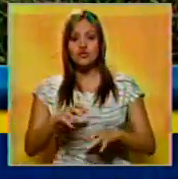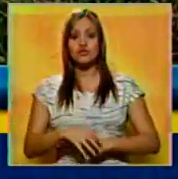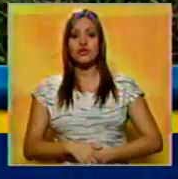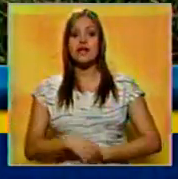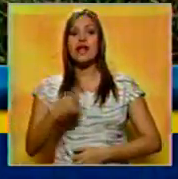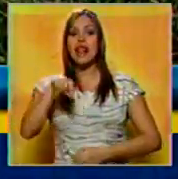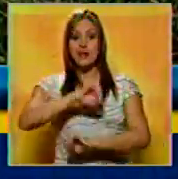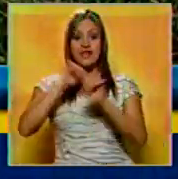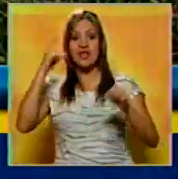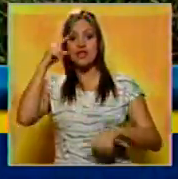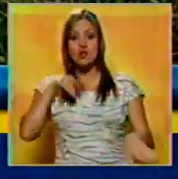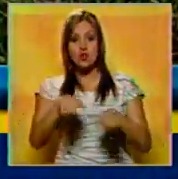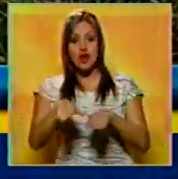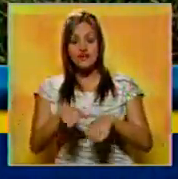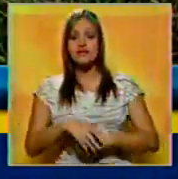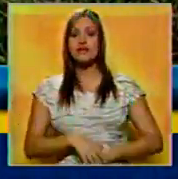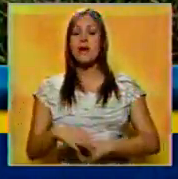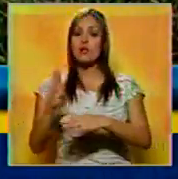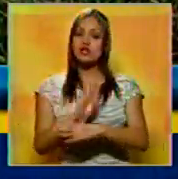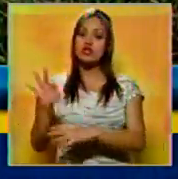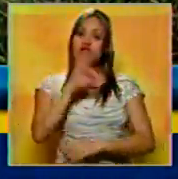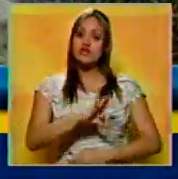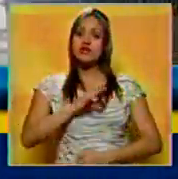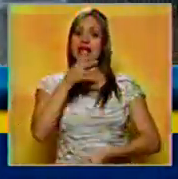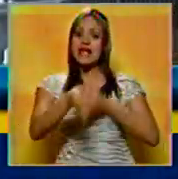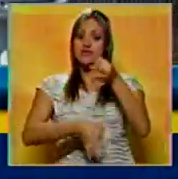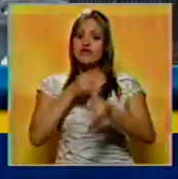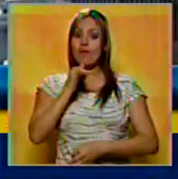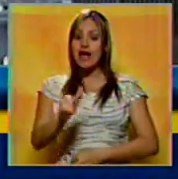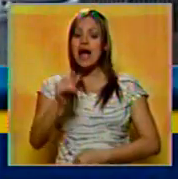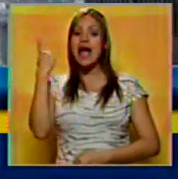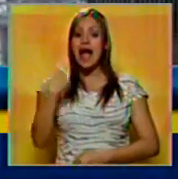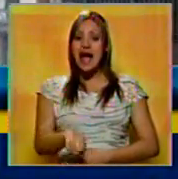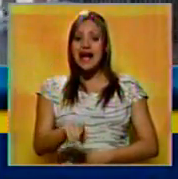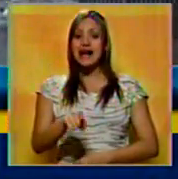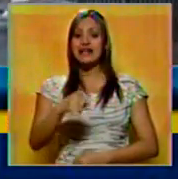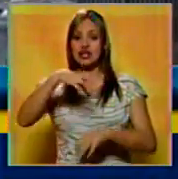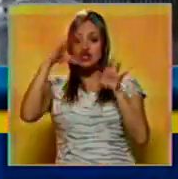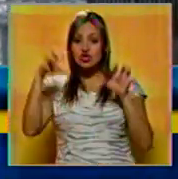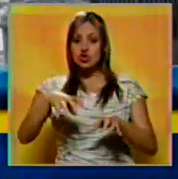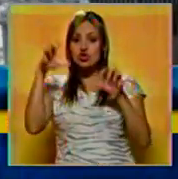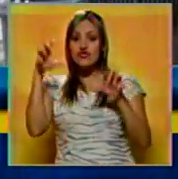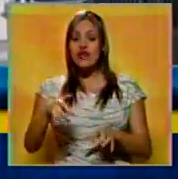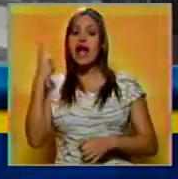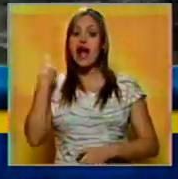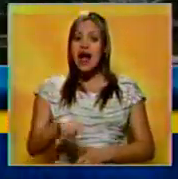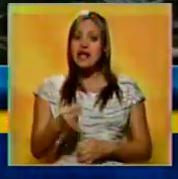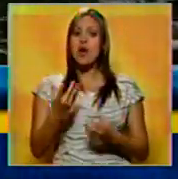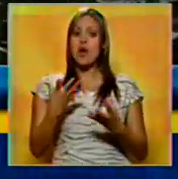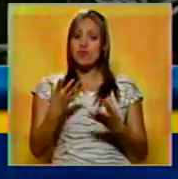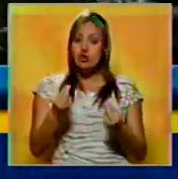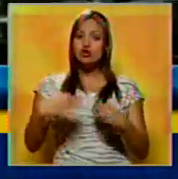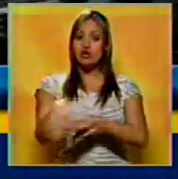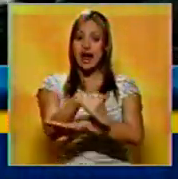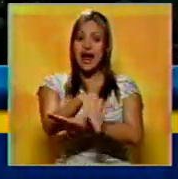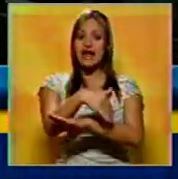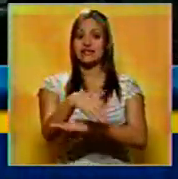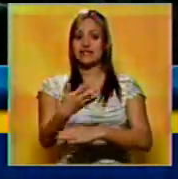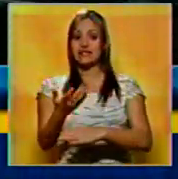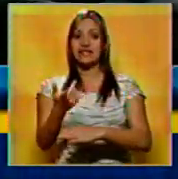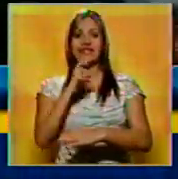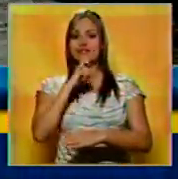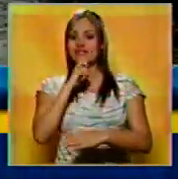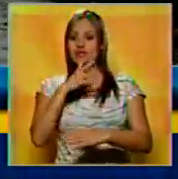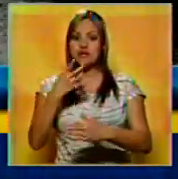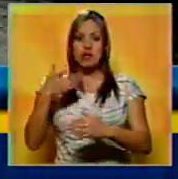en la mañana de este jueves. Protección Civil informó que durante estas lluvias hubo varias calles y avenidas